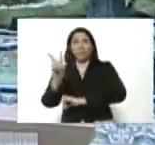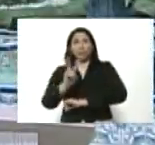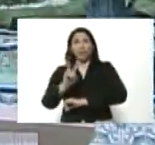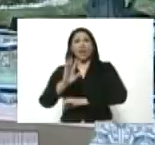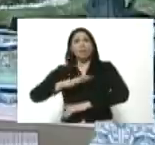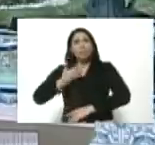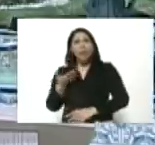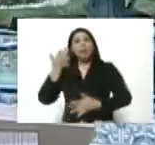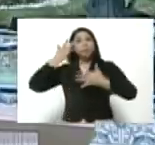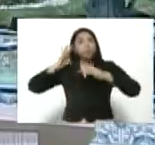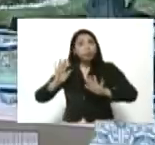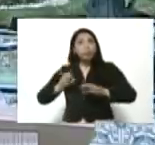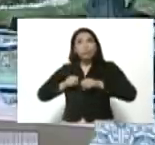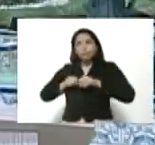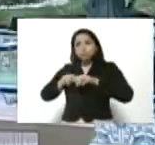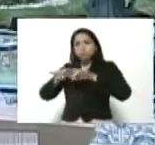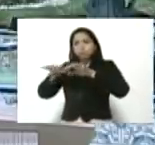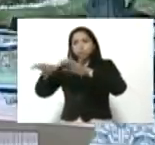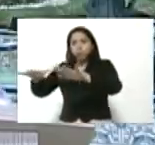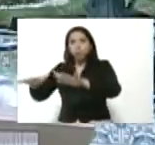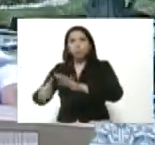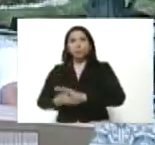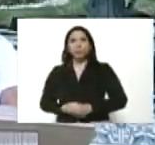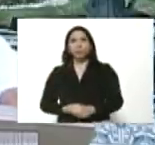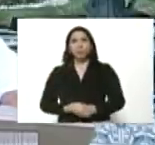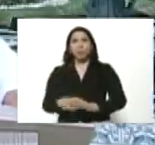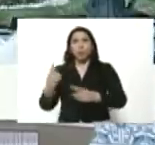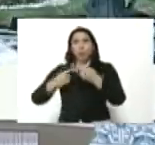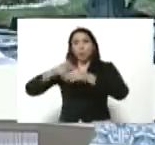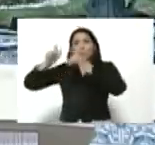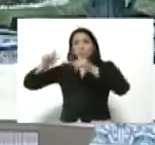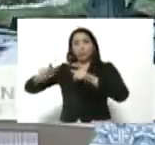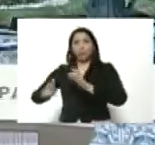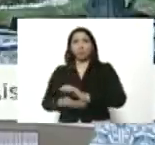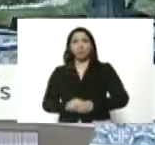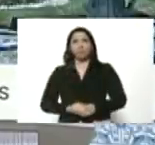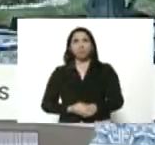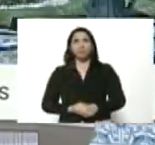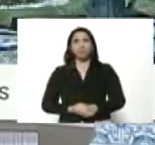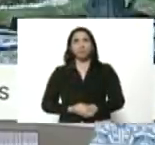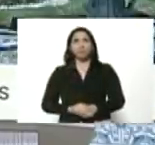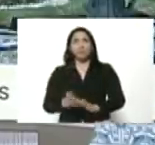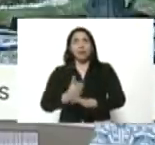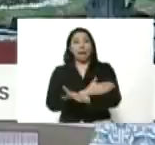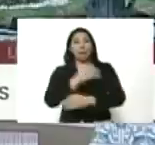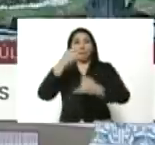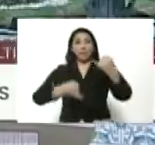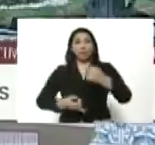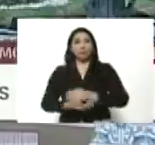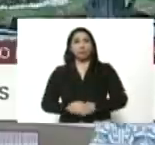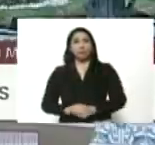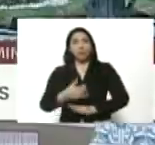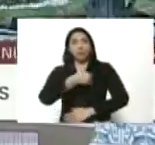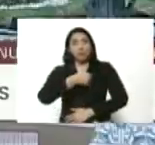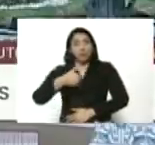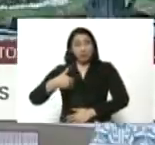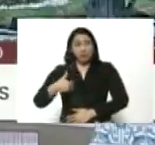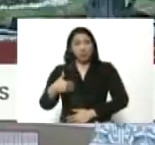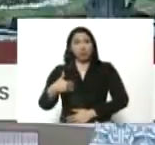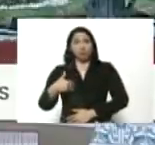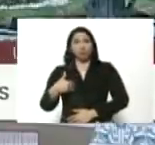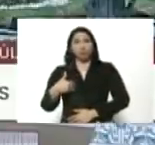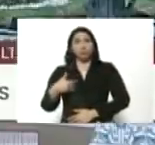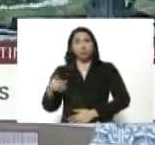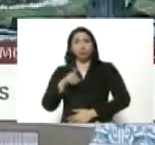alguna posibilidad de contagio con otras personas antes de finalizar queríamos no